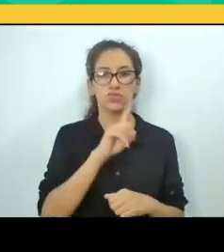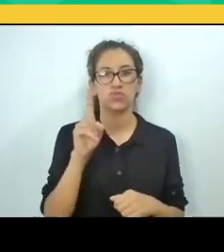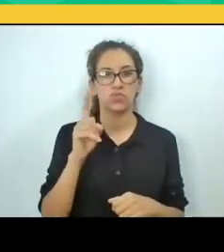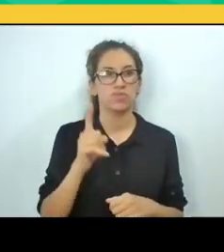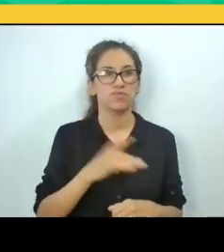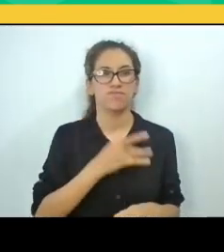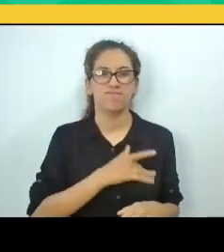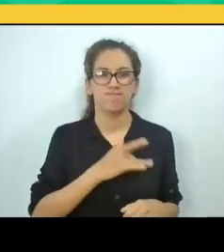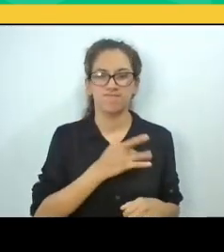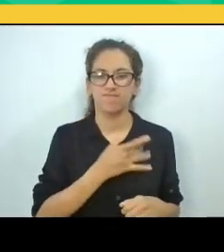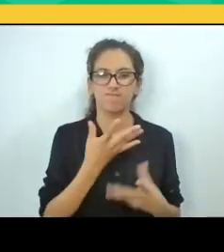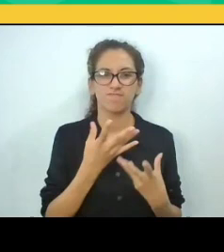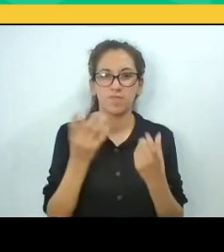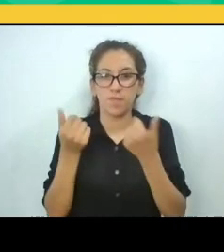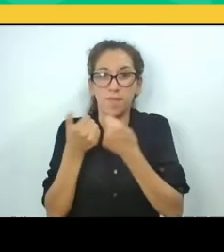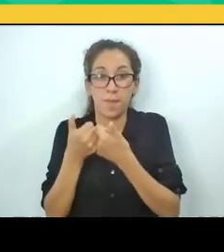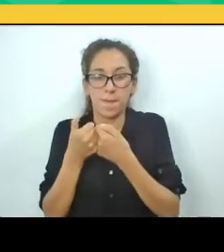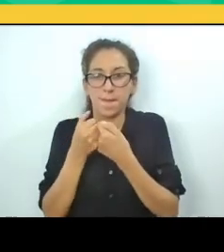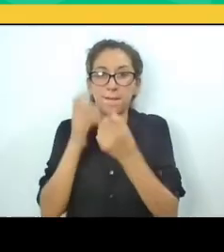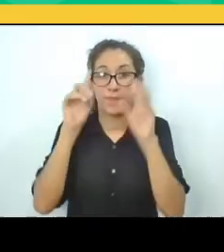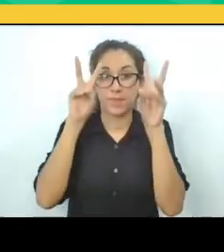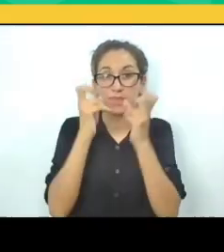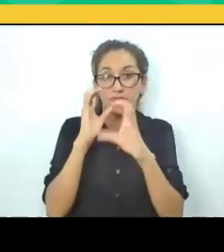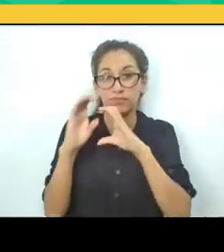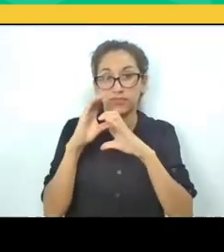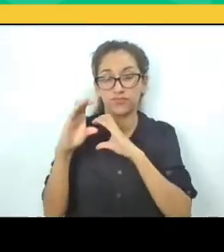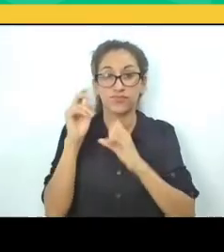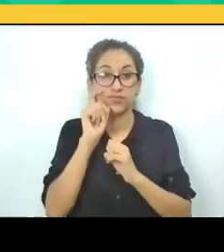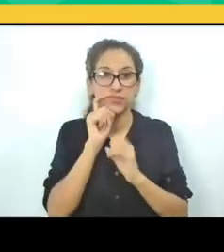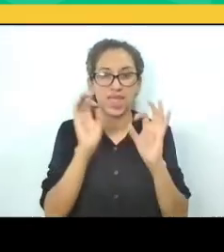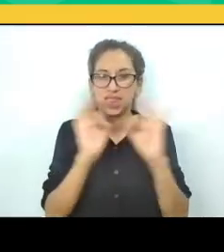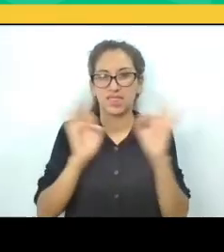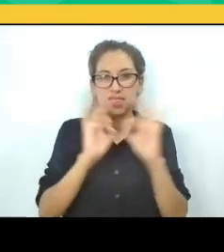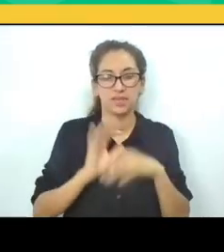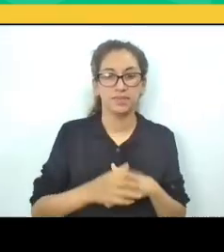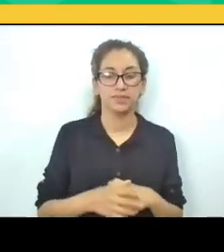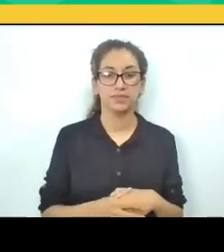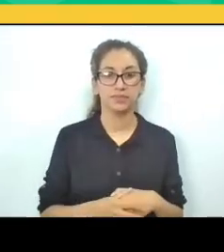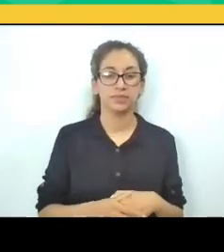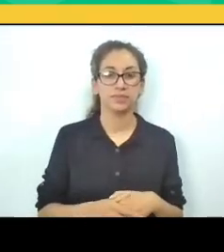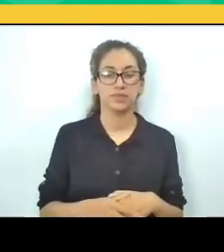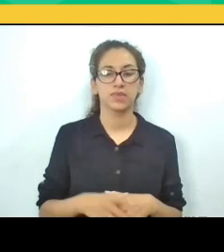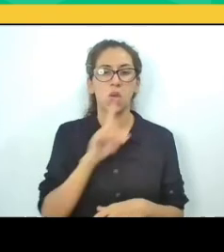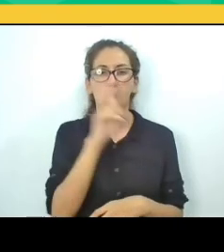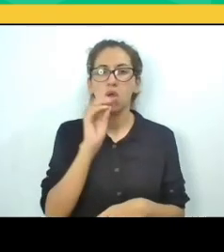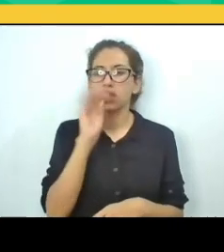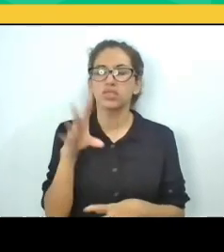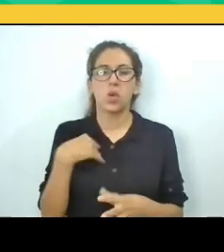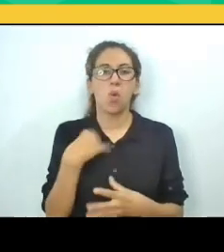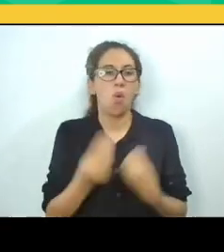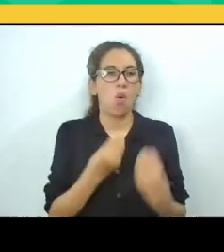mucho en parejas sobre sexualidad, ¿no? Entonces, no decimos qué es lo que me agrada, lo que